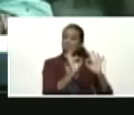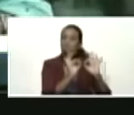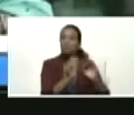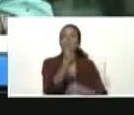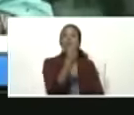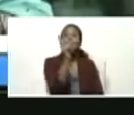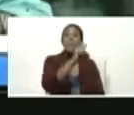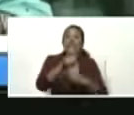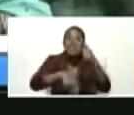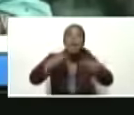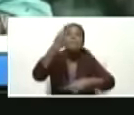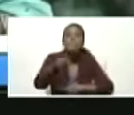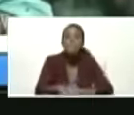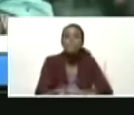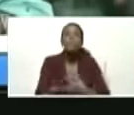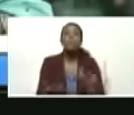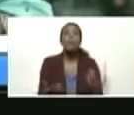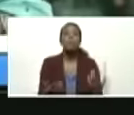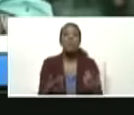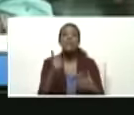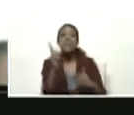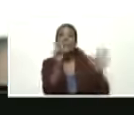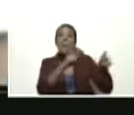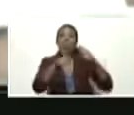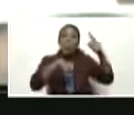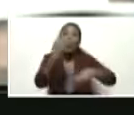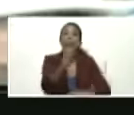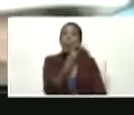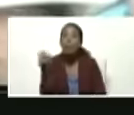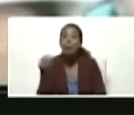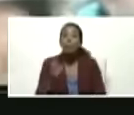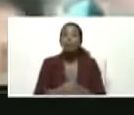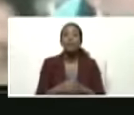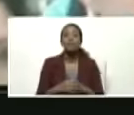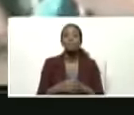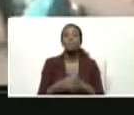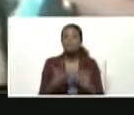2 meses después, 11. 6 meses después, 40.